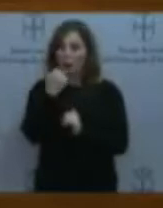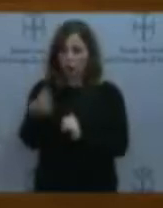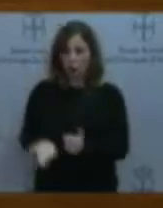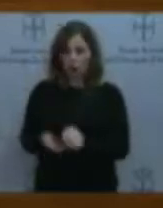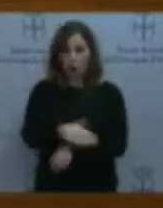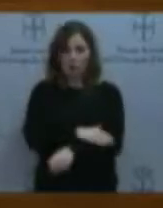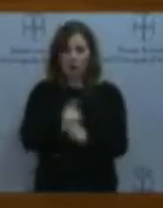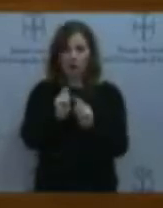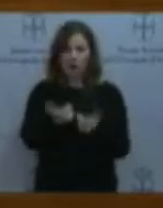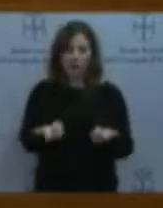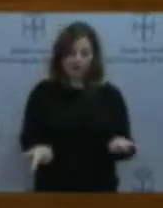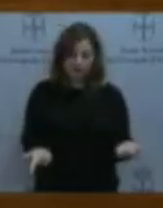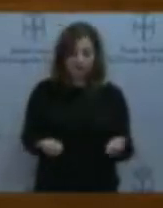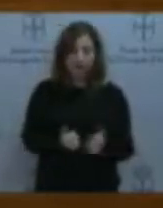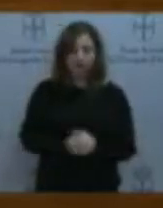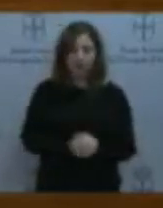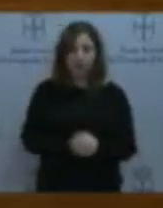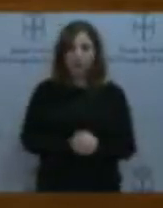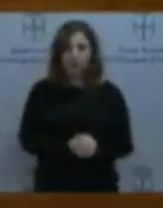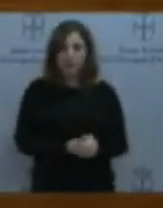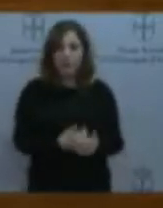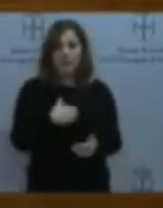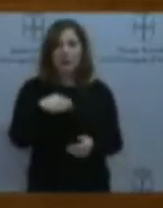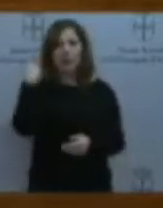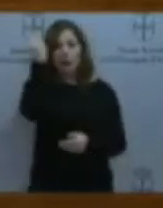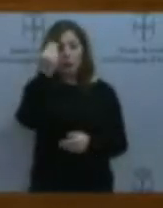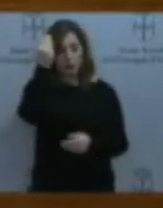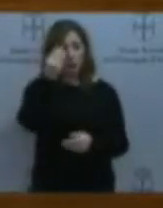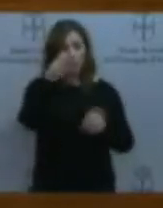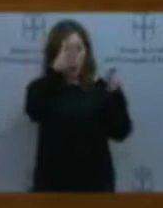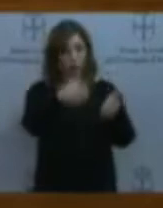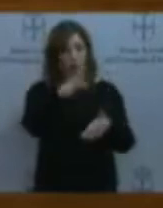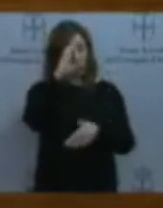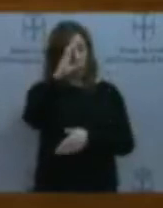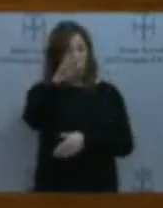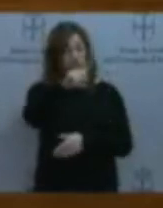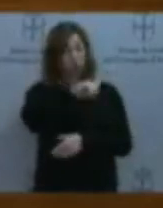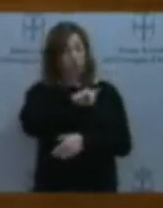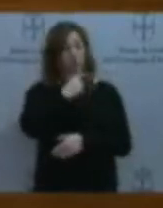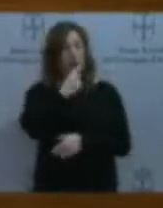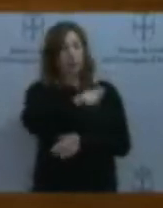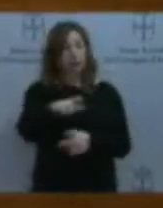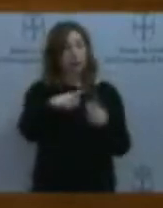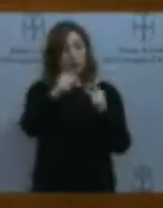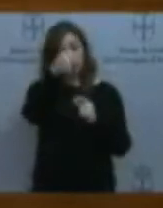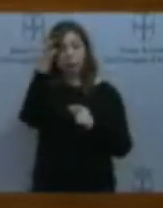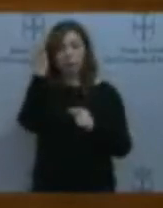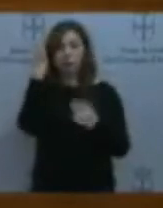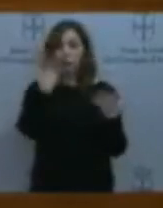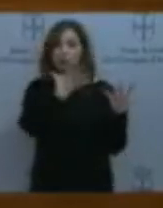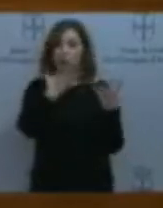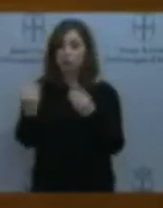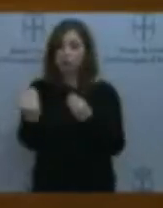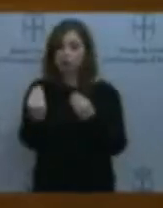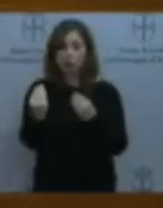creo que cuando a usted le oigo decir que los asturianos y las asturianas hay muchos que son una especie de